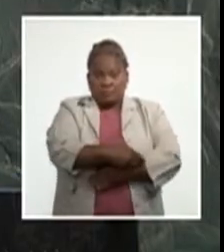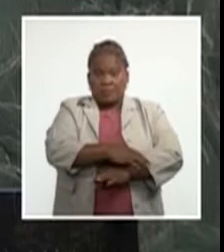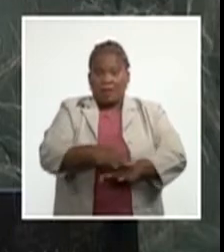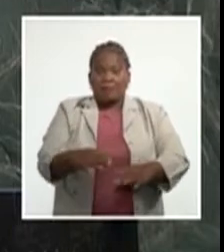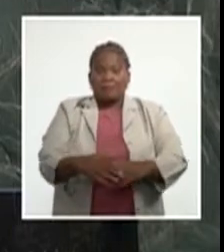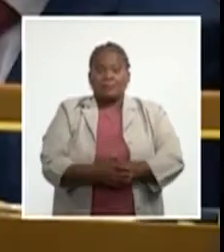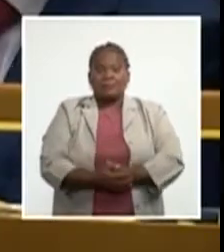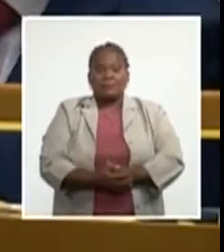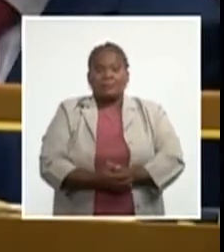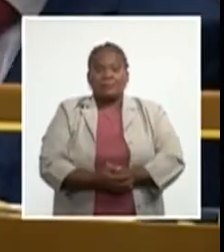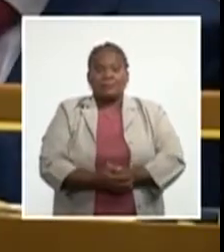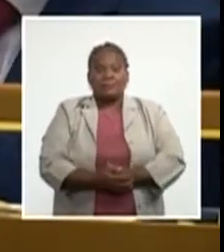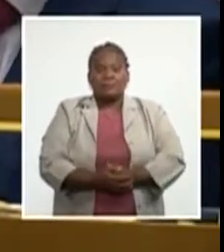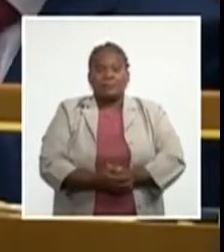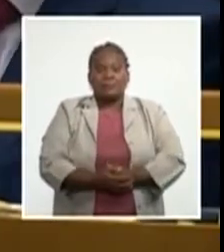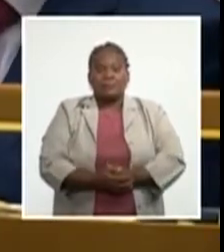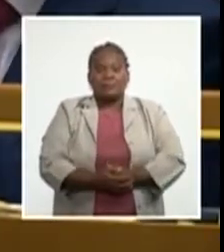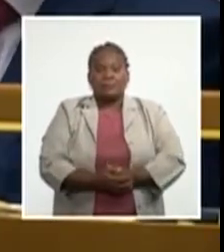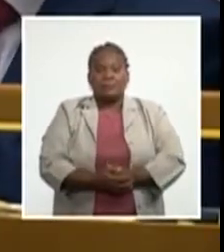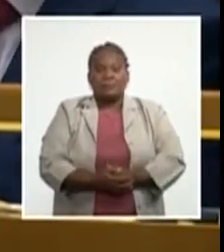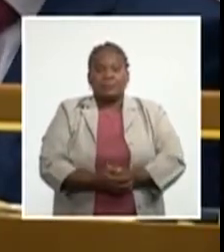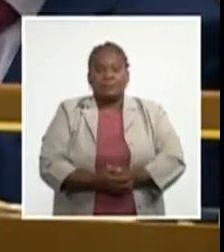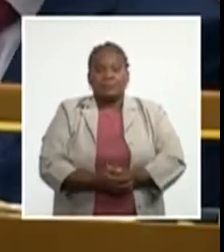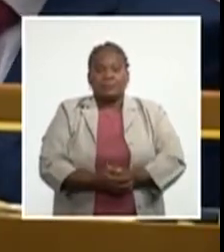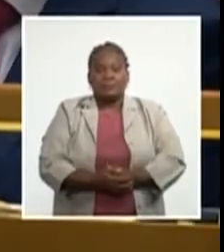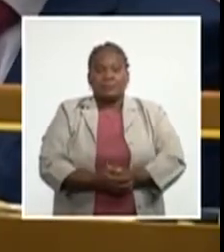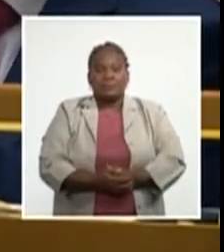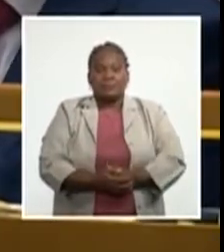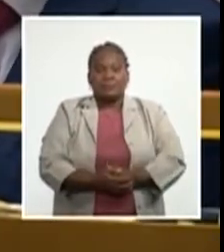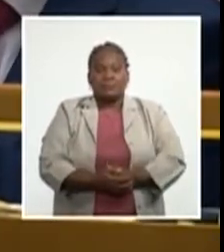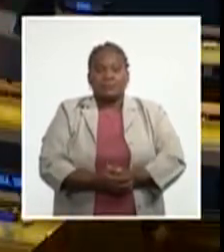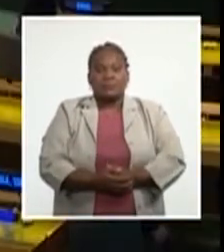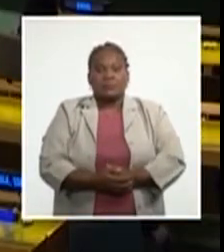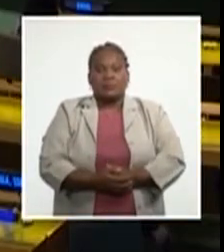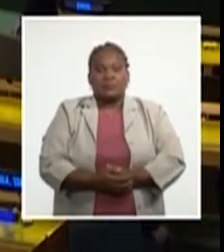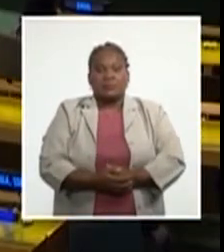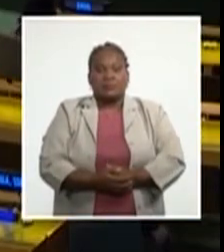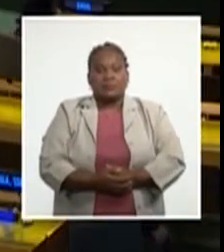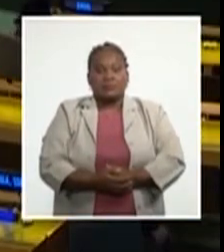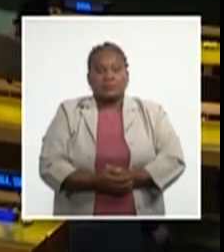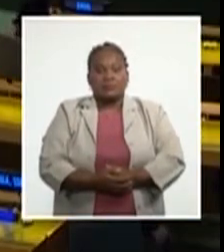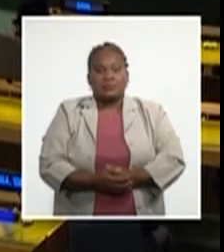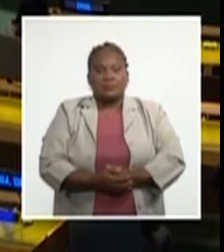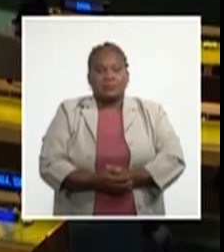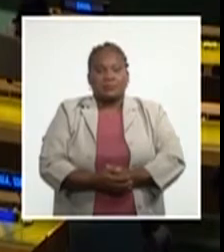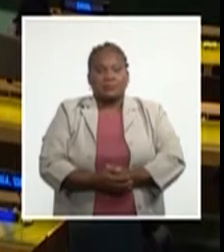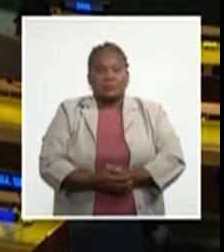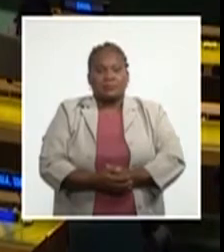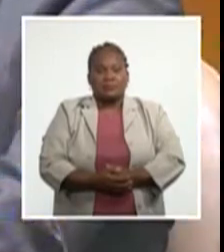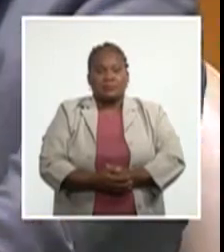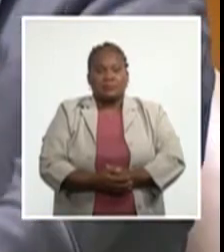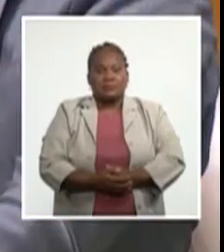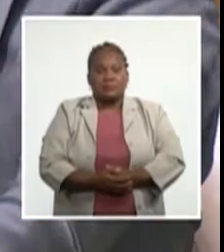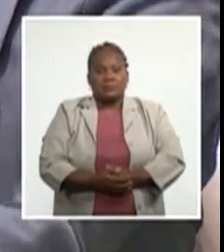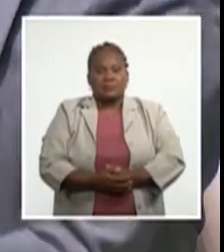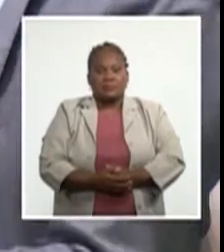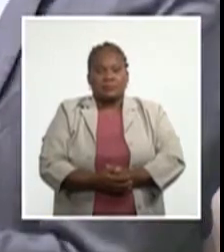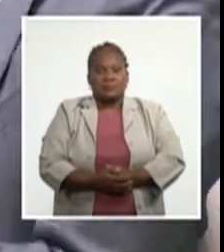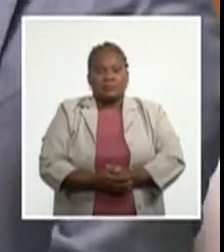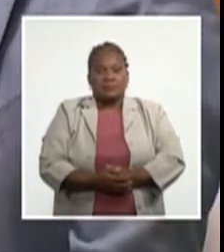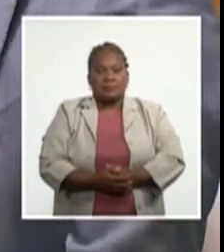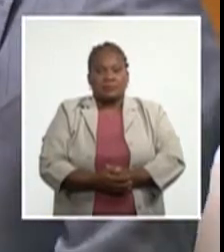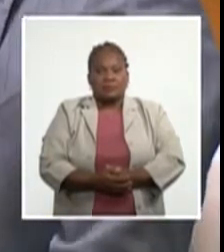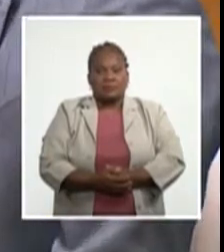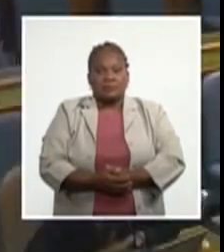comercial y financiero es una realidad que se recrudece en Cuba. Esta situación no solo contraviene los propósitos y principios de